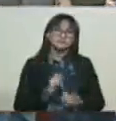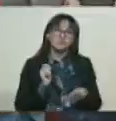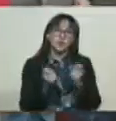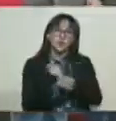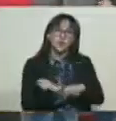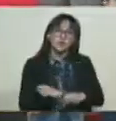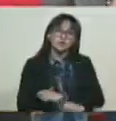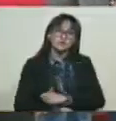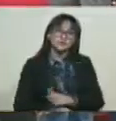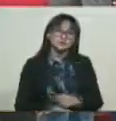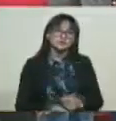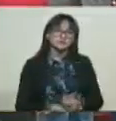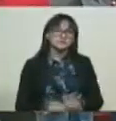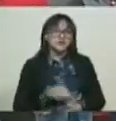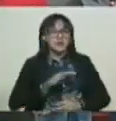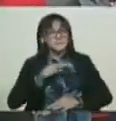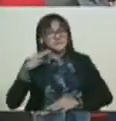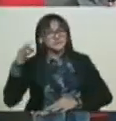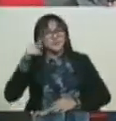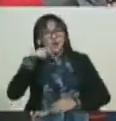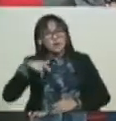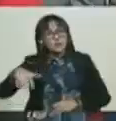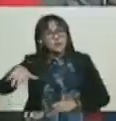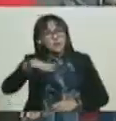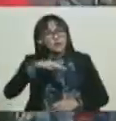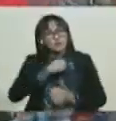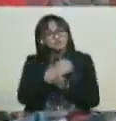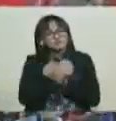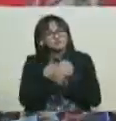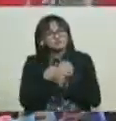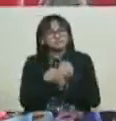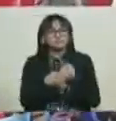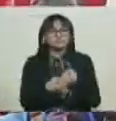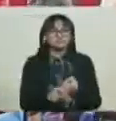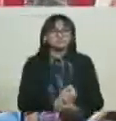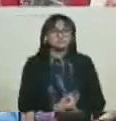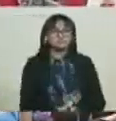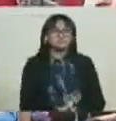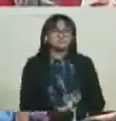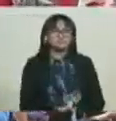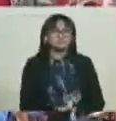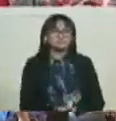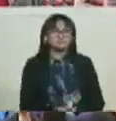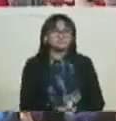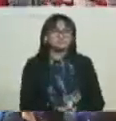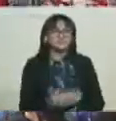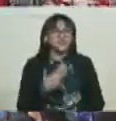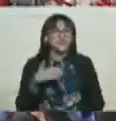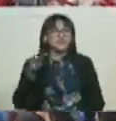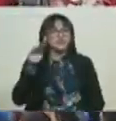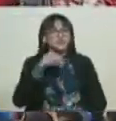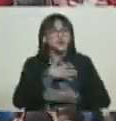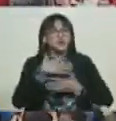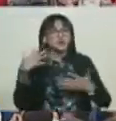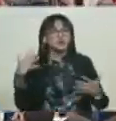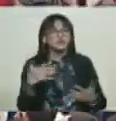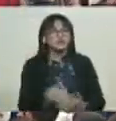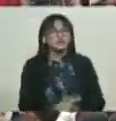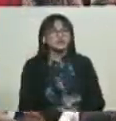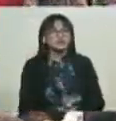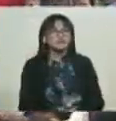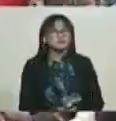la revolución espiritual de un pueblo que ama y que quiere tener un futuro grande